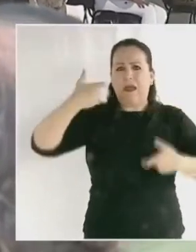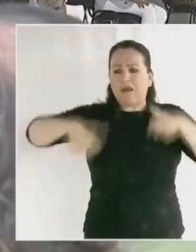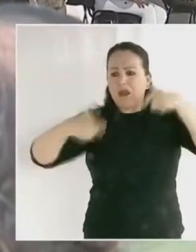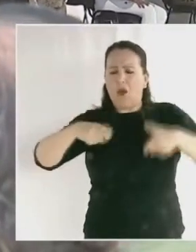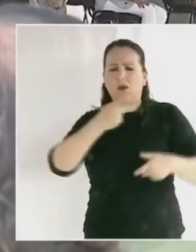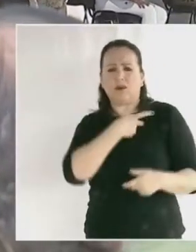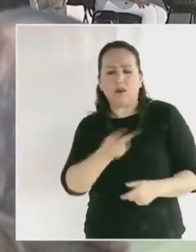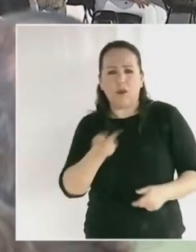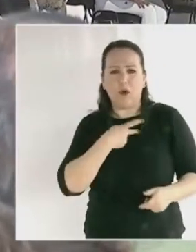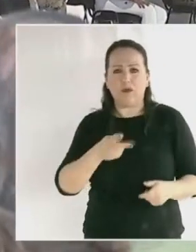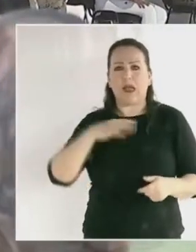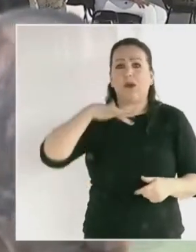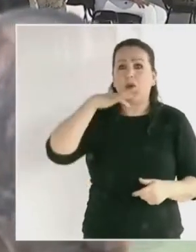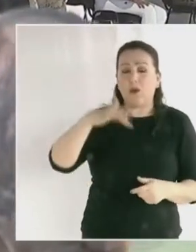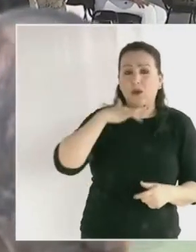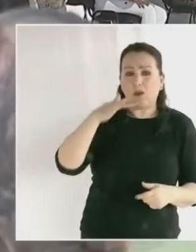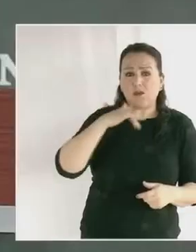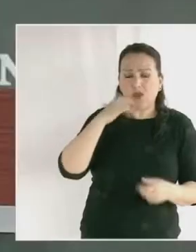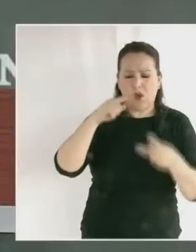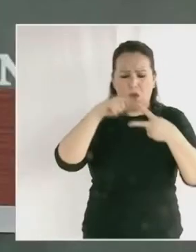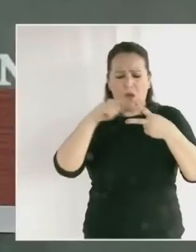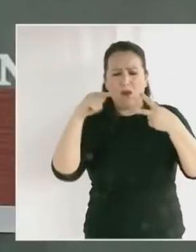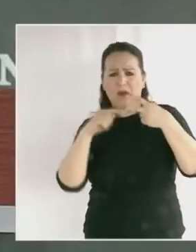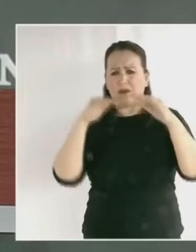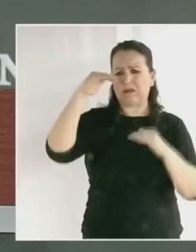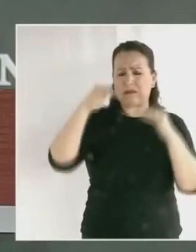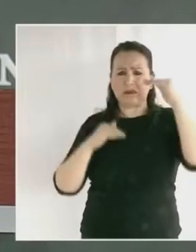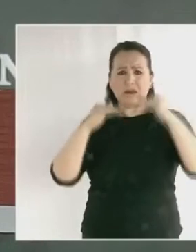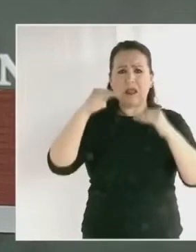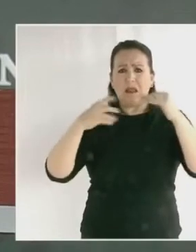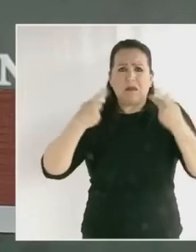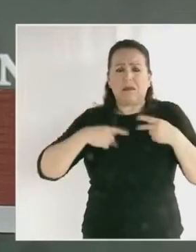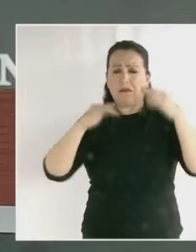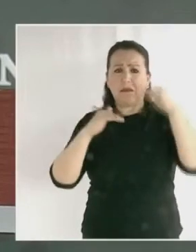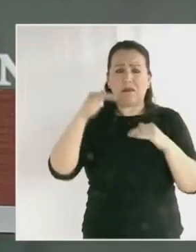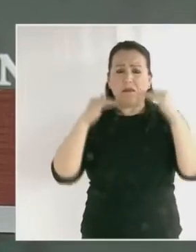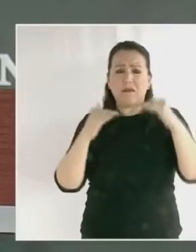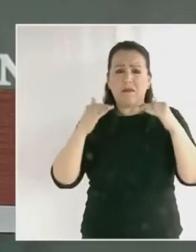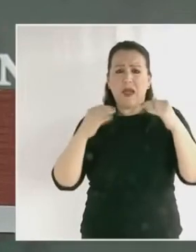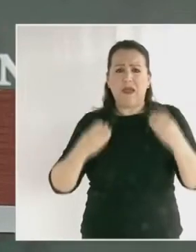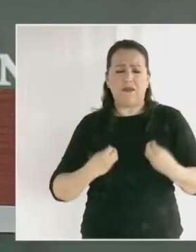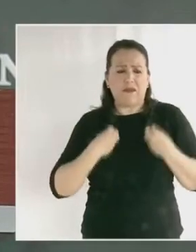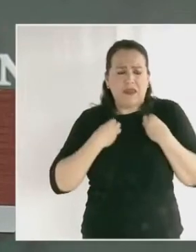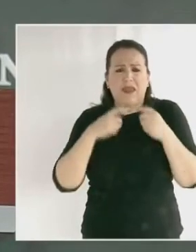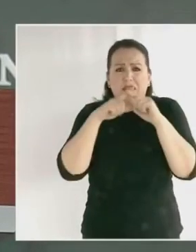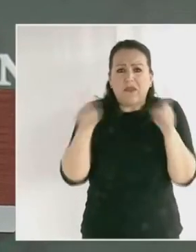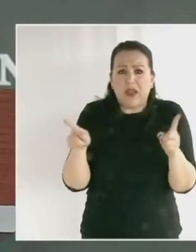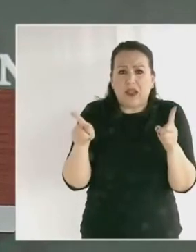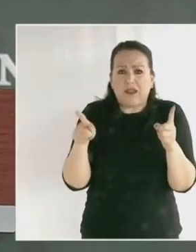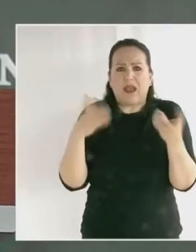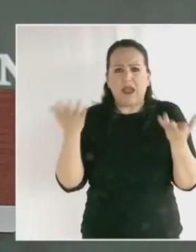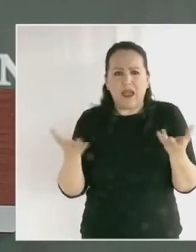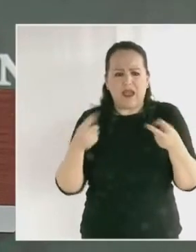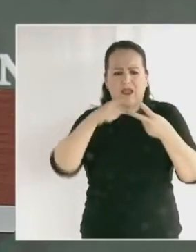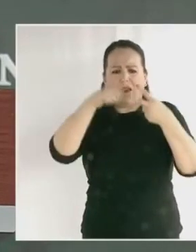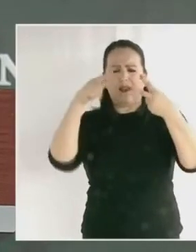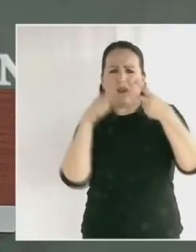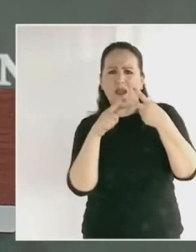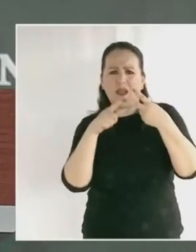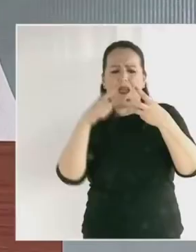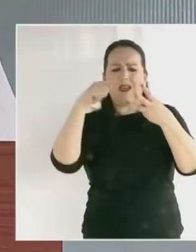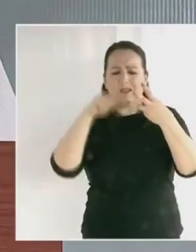Y la corrupción y la desigualdad nos han llevado a la